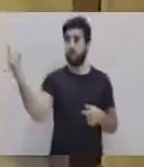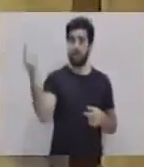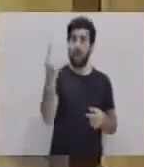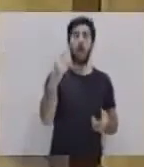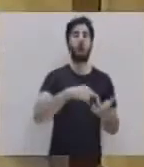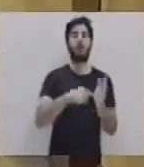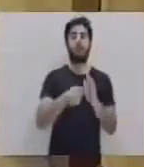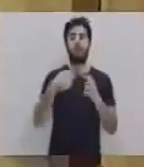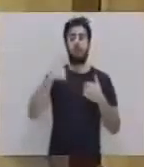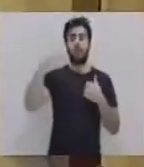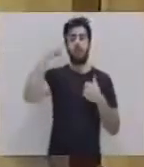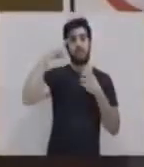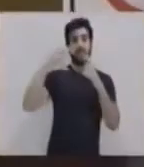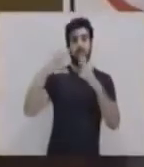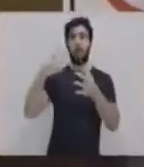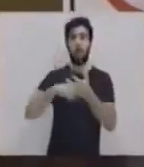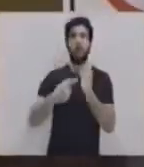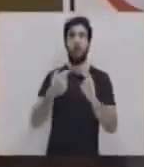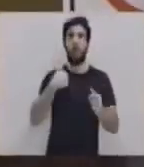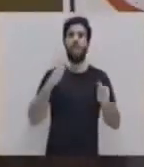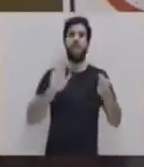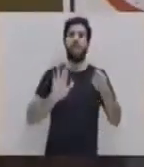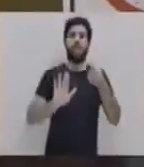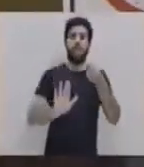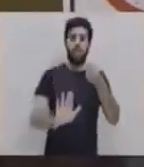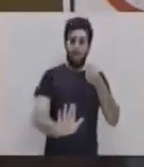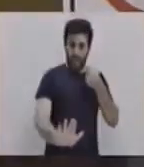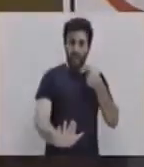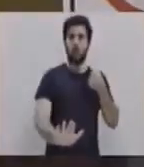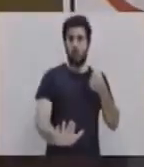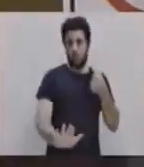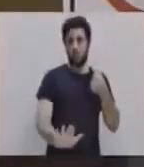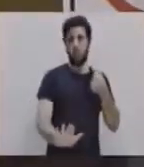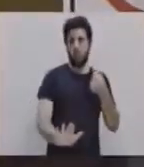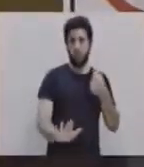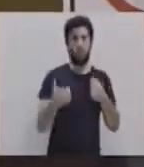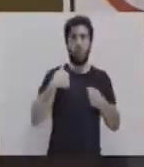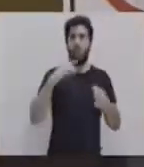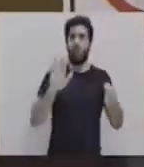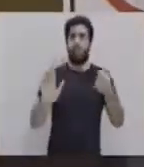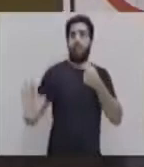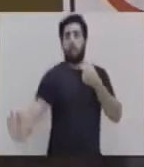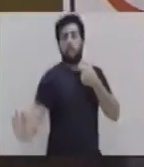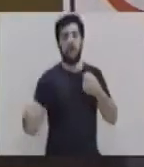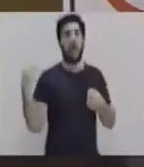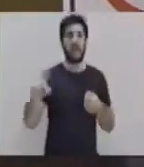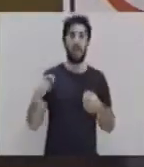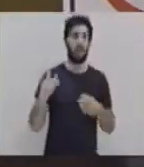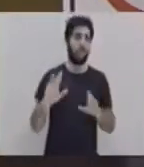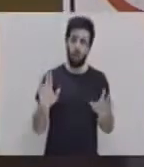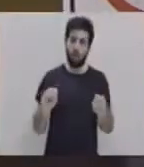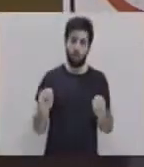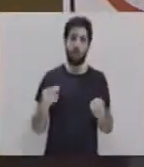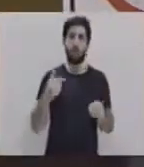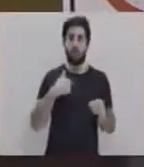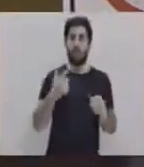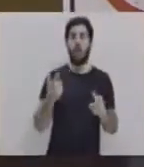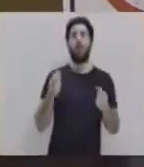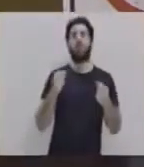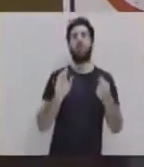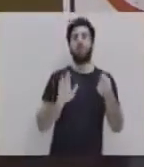mí es una figura, ¿verdad?, que mi cerebro debe de asimilar, y el proceso básicamente, en resumen, pues es, veo el haz de